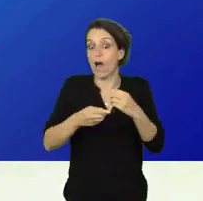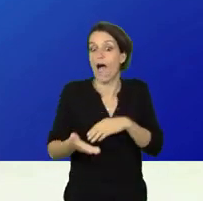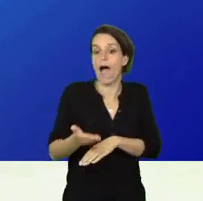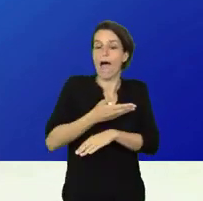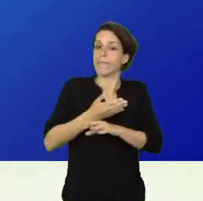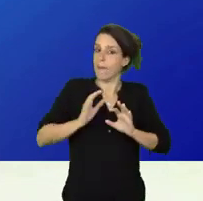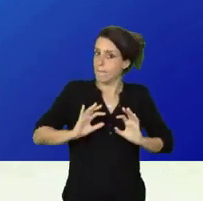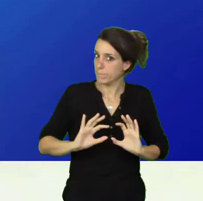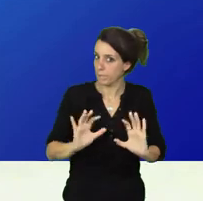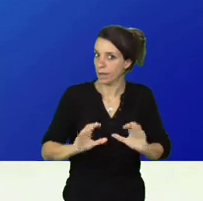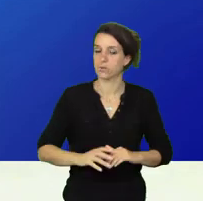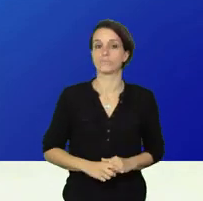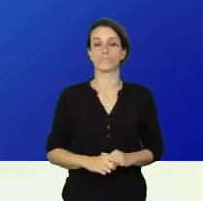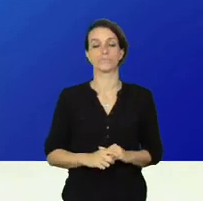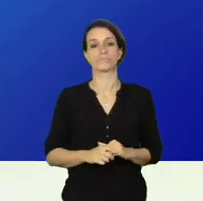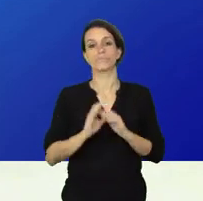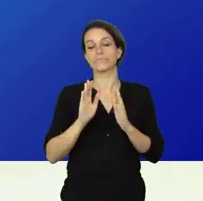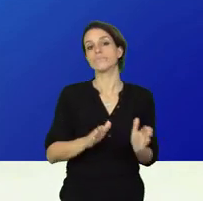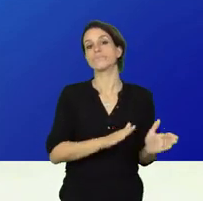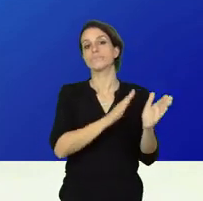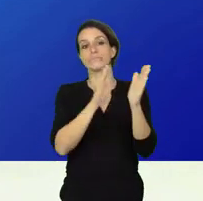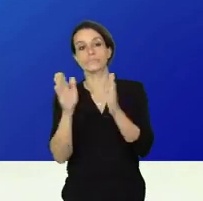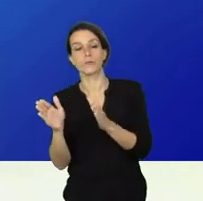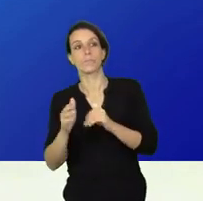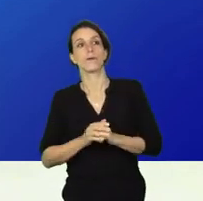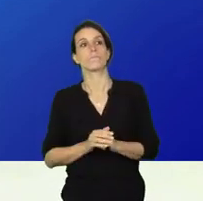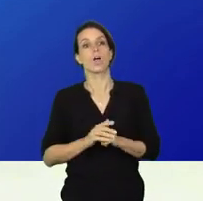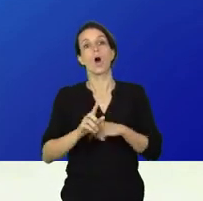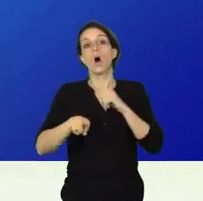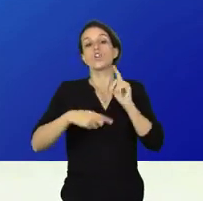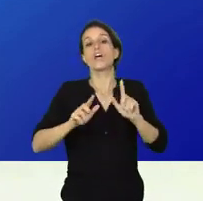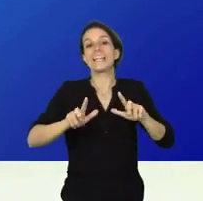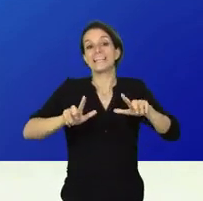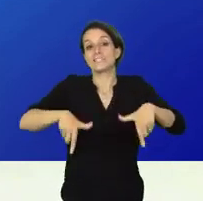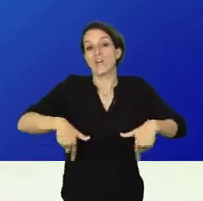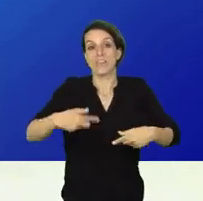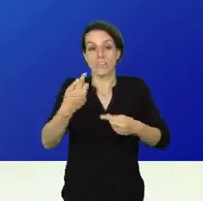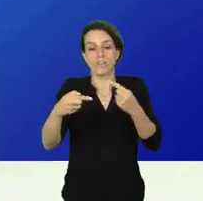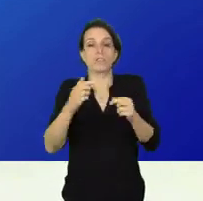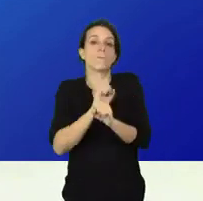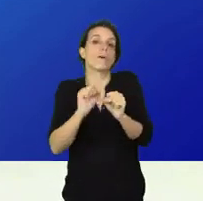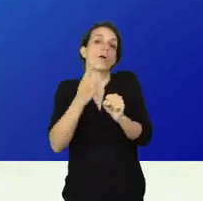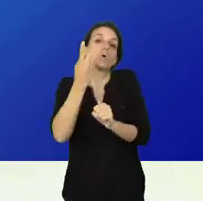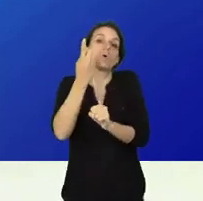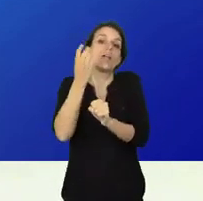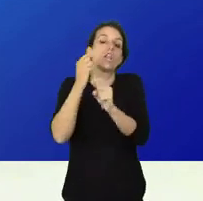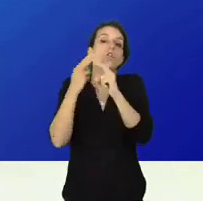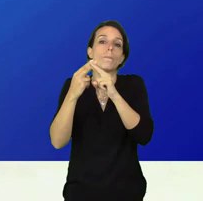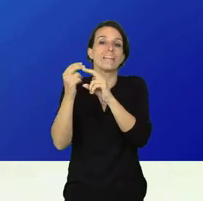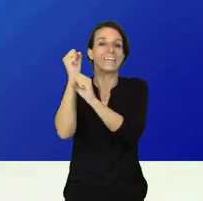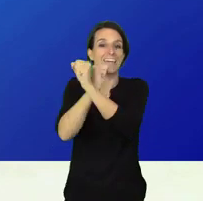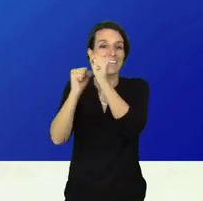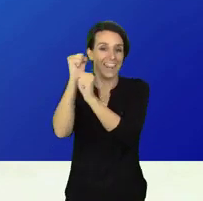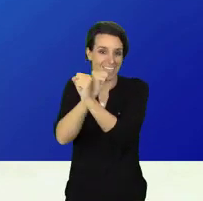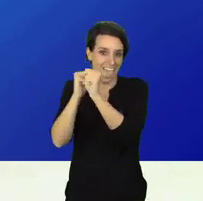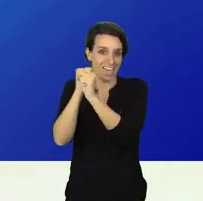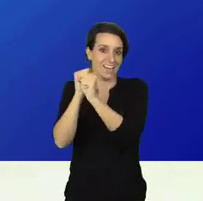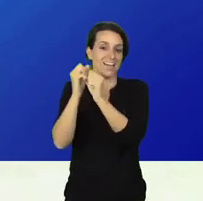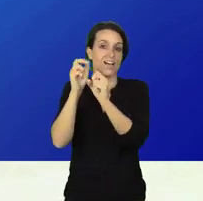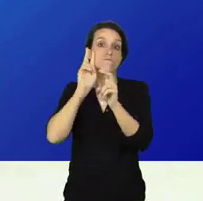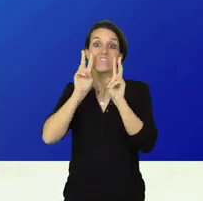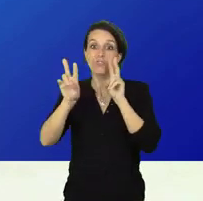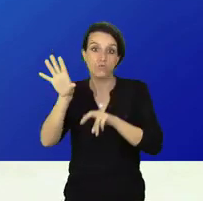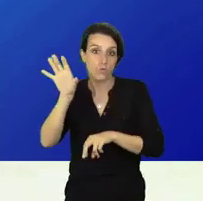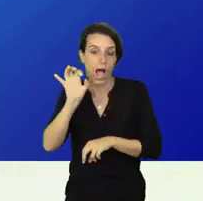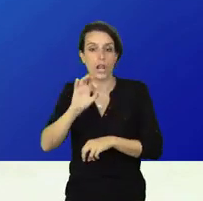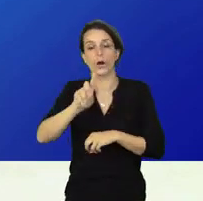ser también un apoyo. Después, para el caso de otras licenciaturas, como puede ser licenciatura en Ingeniería Audiovisual, licenciatura en Artes Visuales